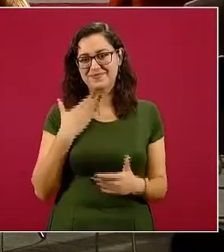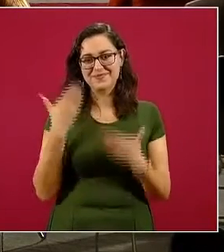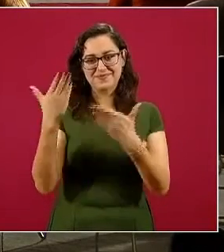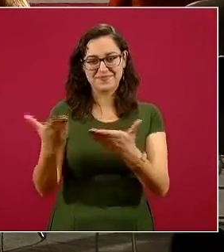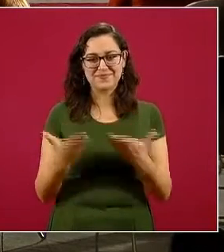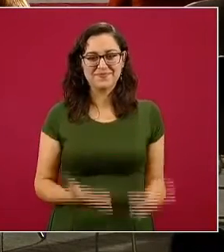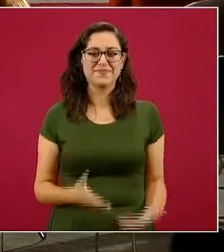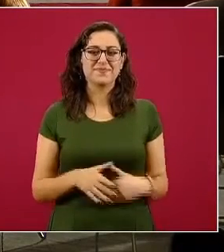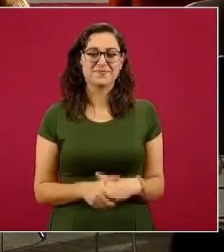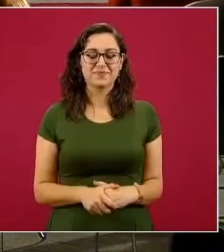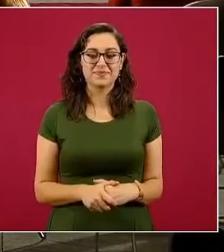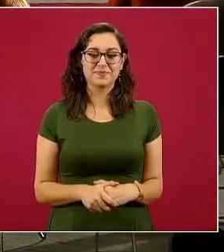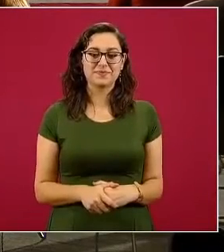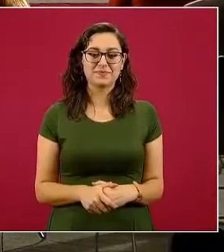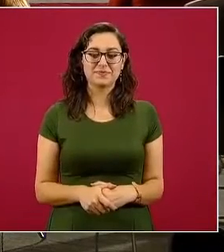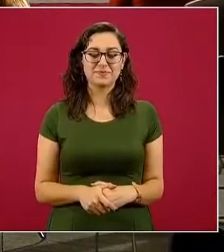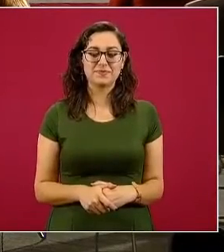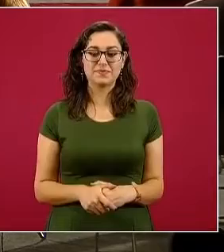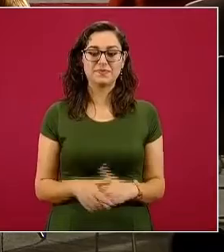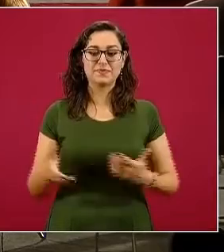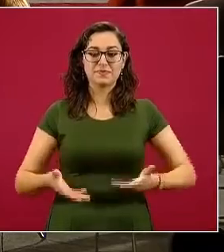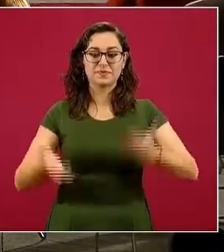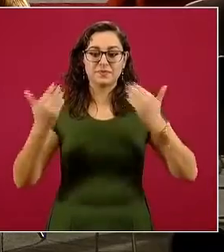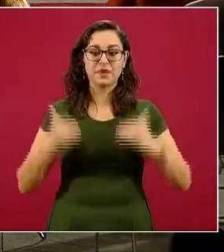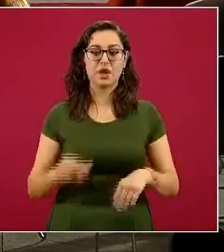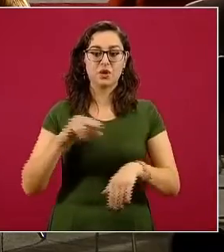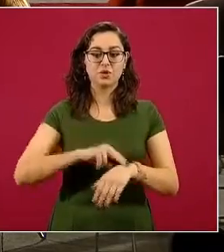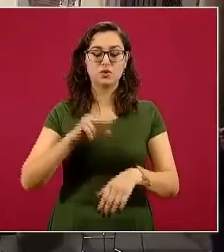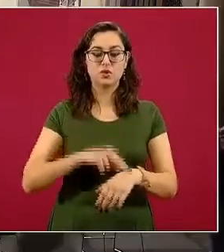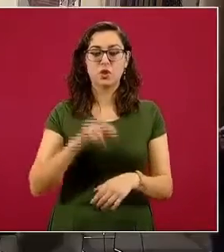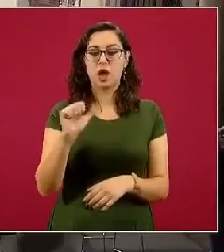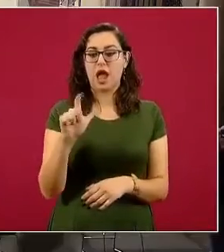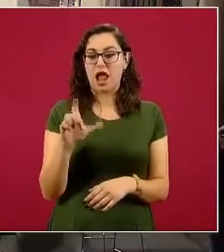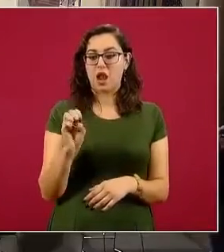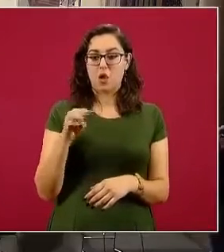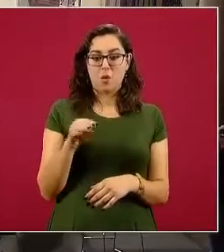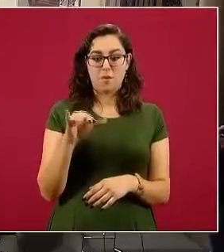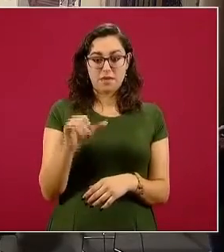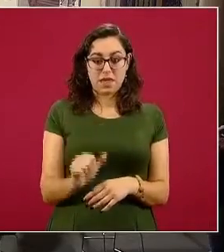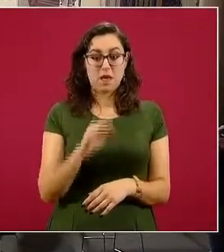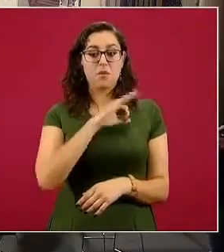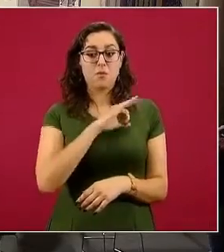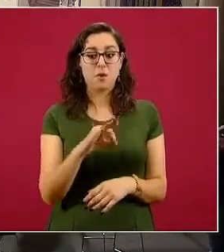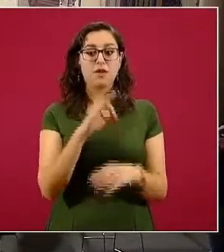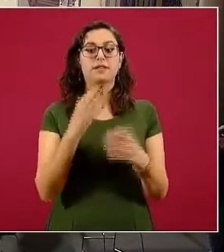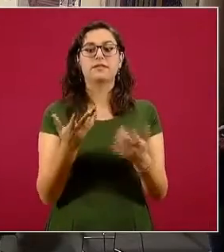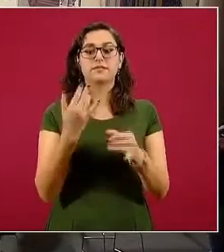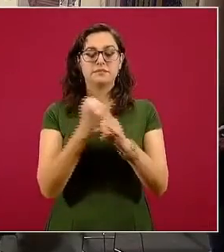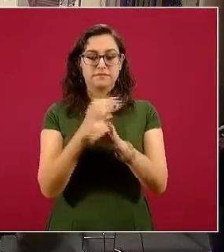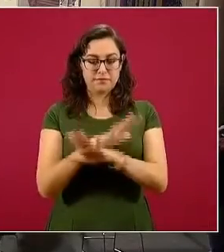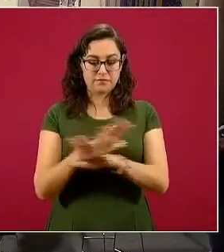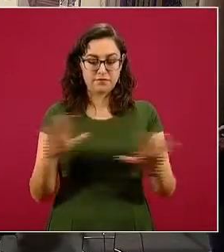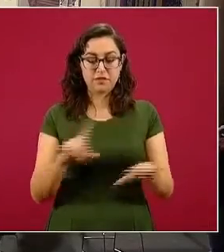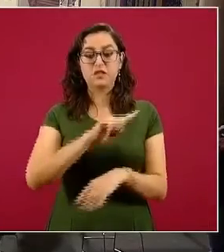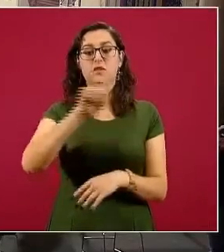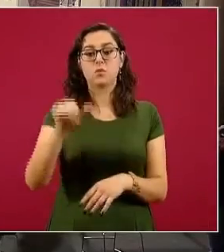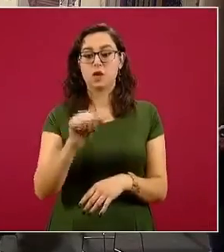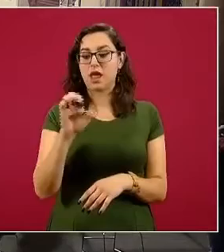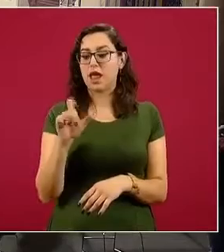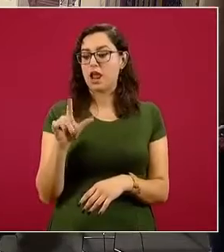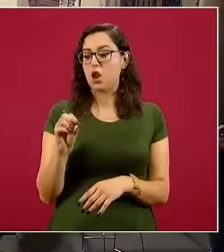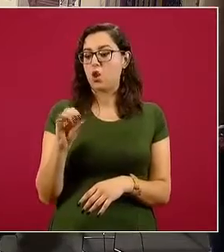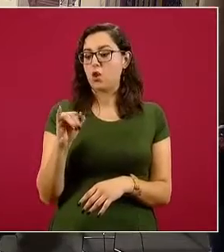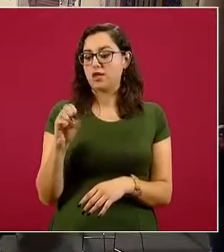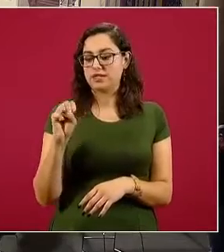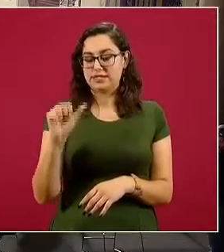González. Le pido entonces al doctor José Luis Salomías si presenta el informe técnico. Pasamos a la presentación de la doctora Eloísa González